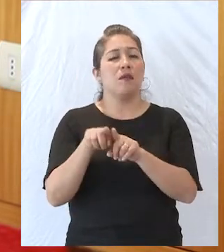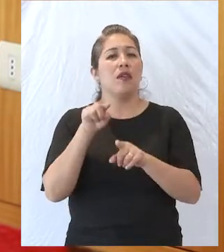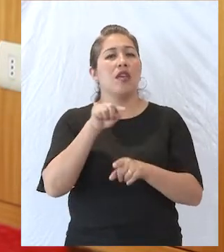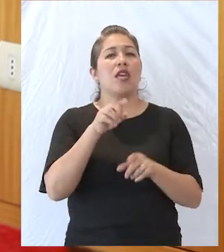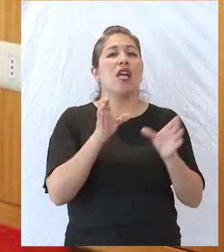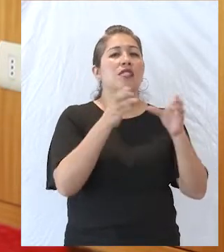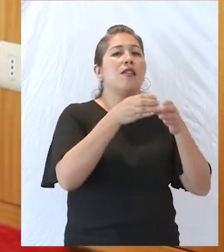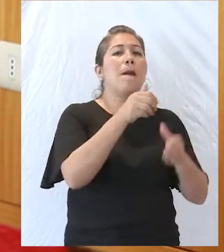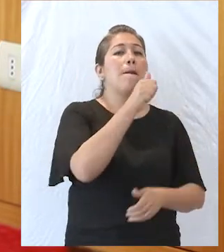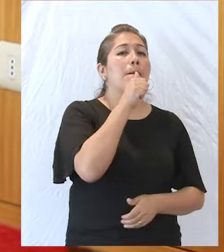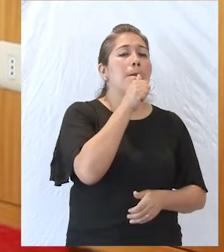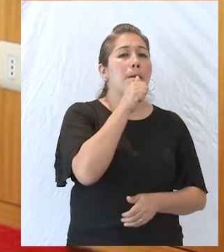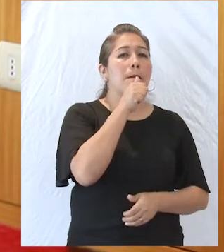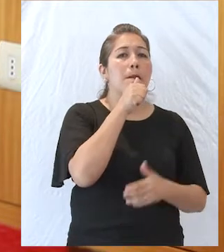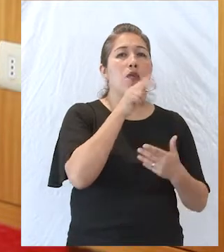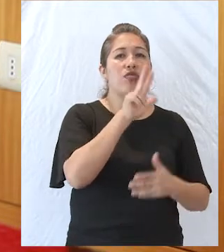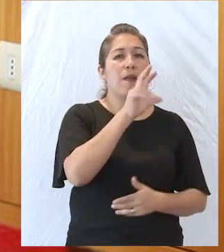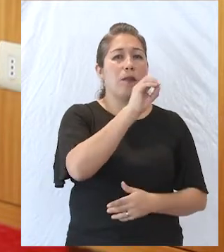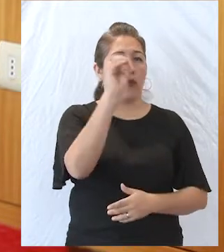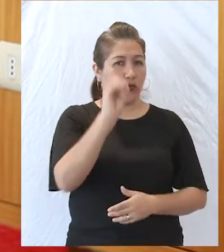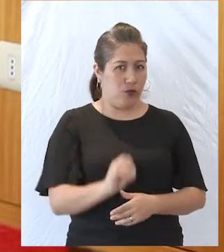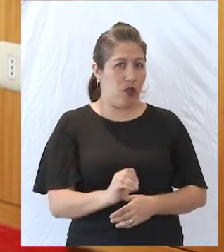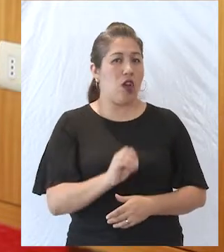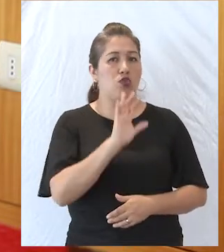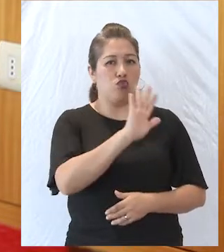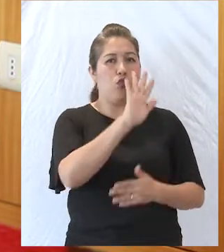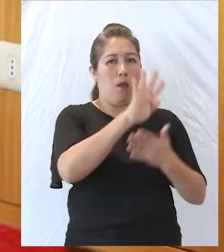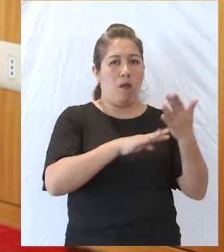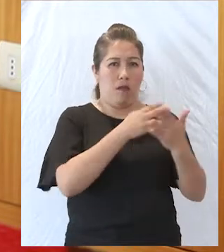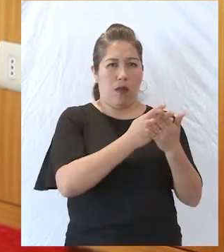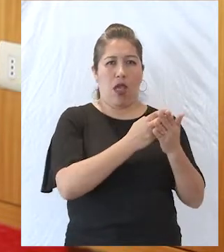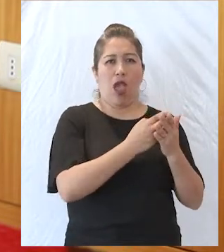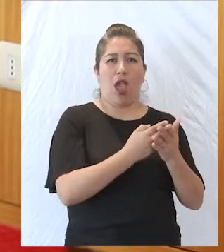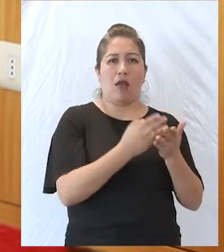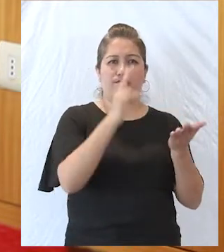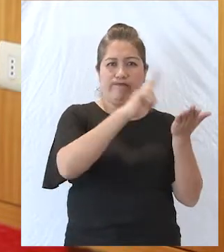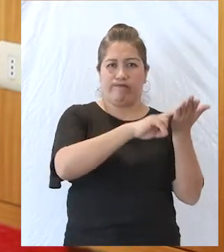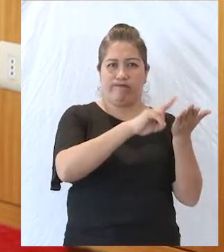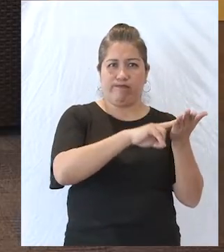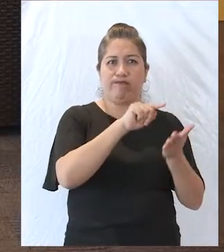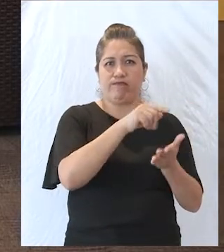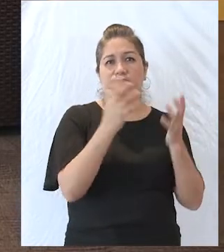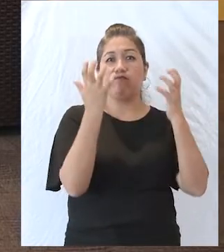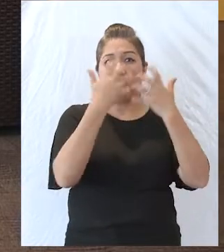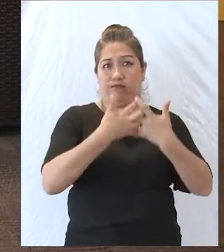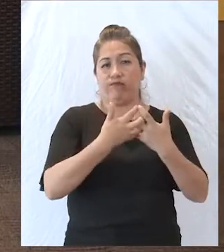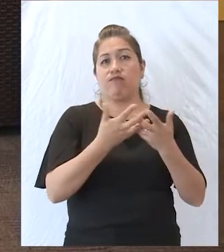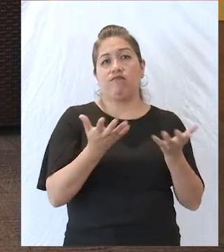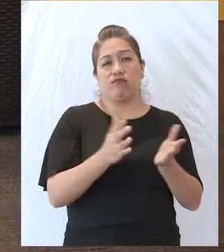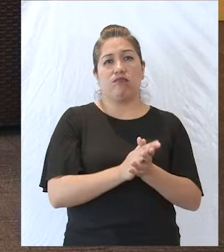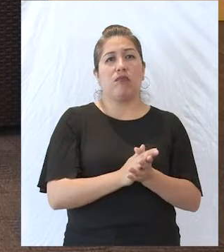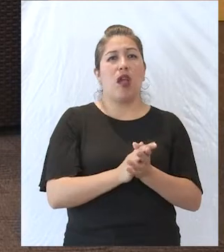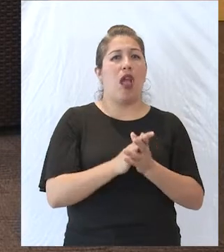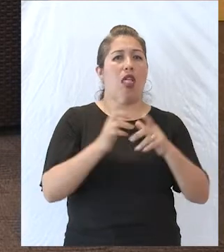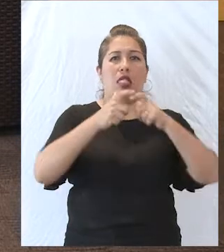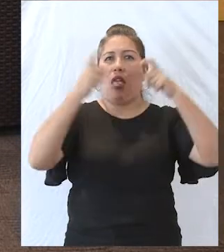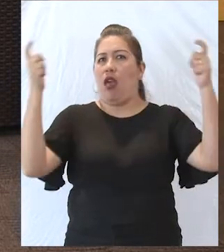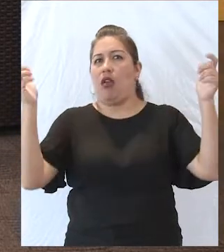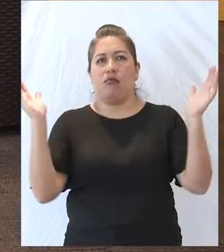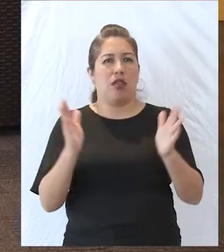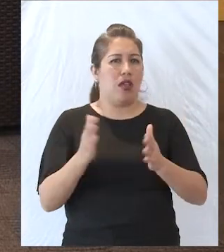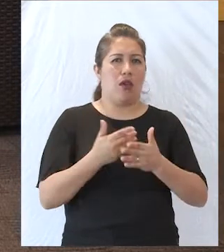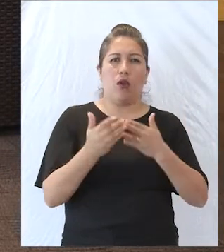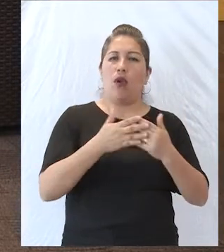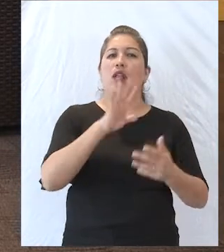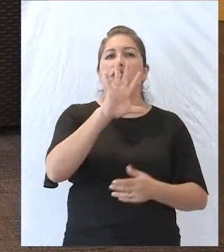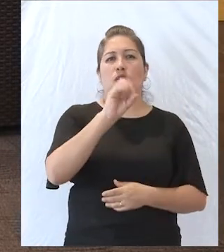planillas y el sector privado un 3% en sus planillas, aquellas empresas medianas y grandes, es decir,